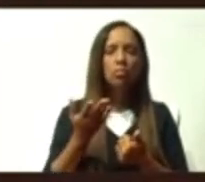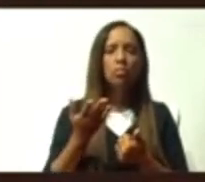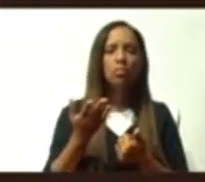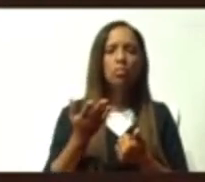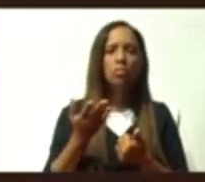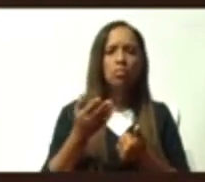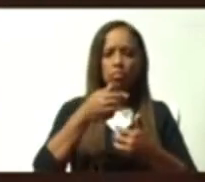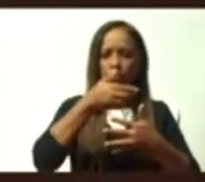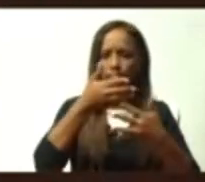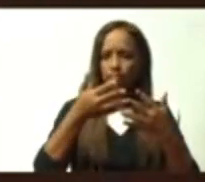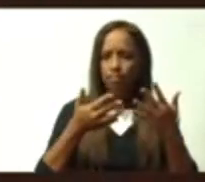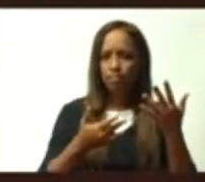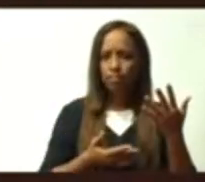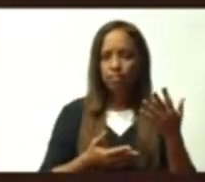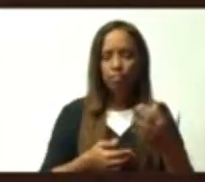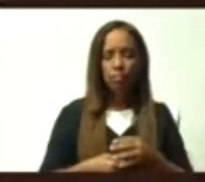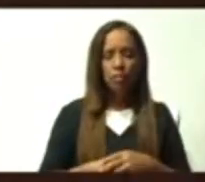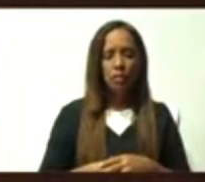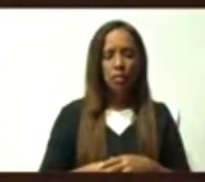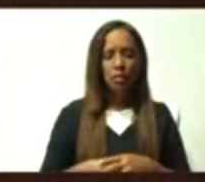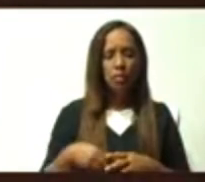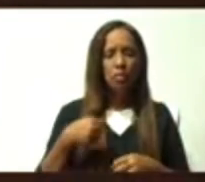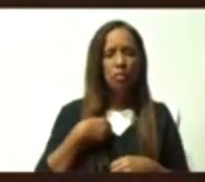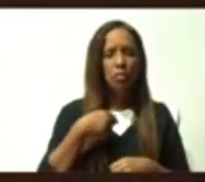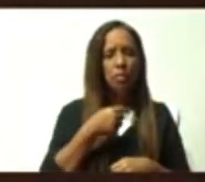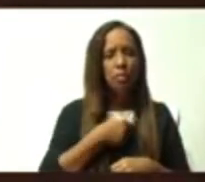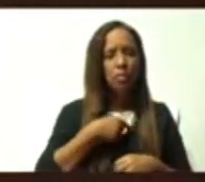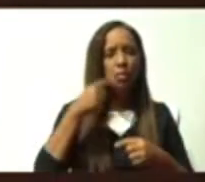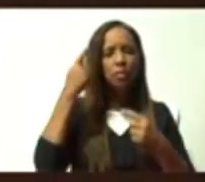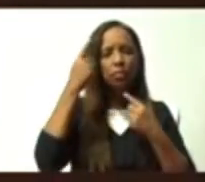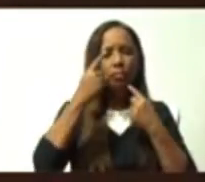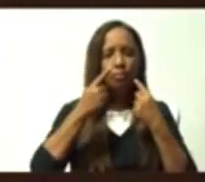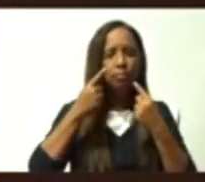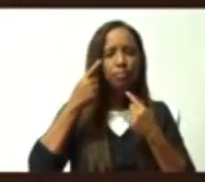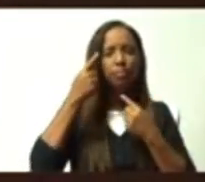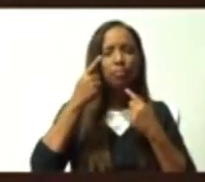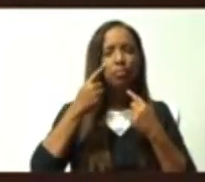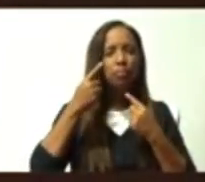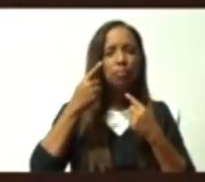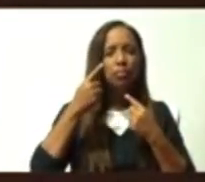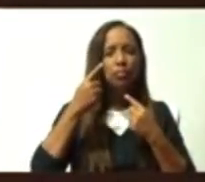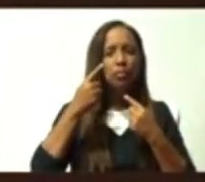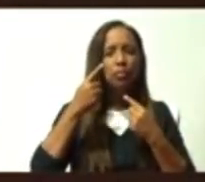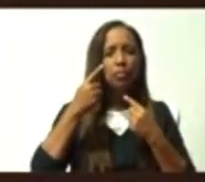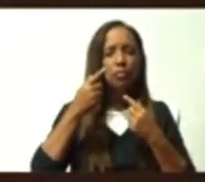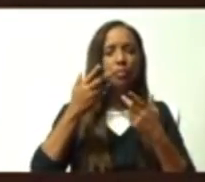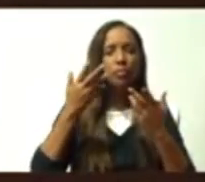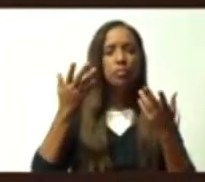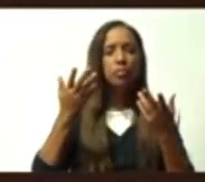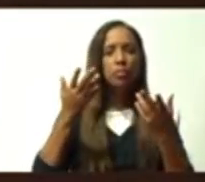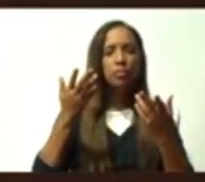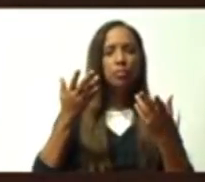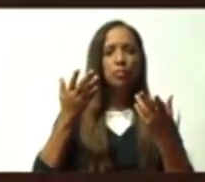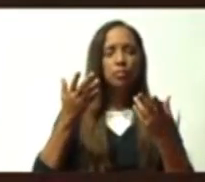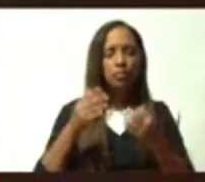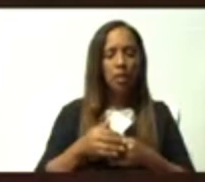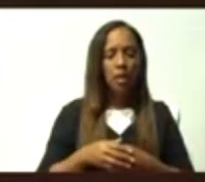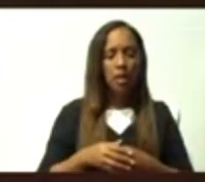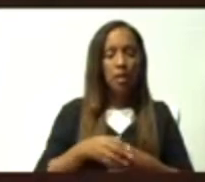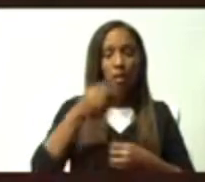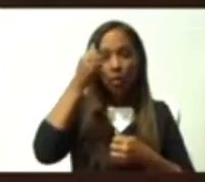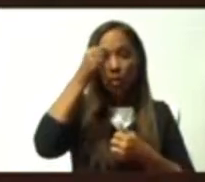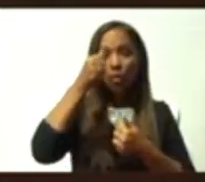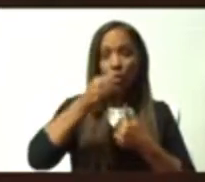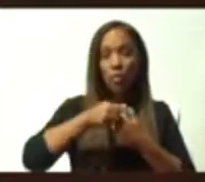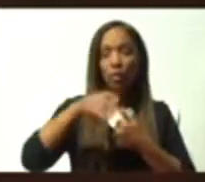la democracia muchas veces sentimos que temblaba. Y aparecía, como decíamos, cuando éramos muchachos y